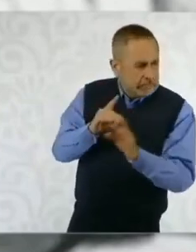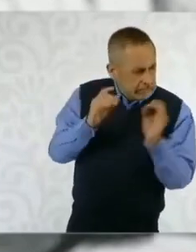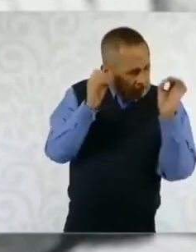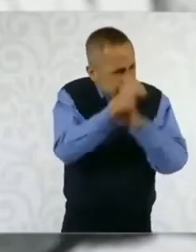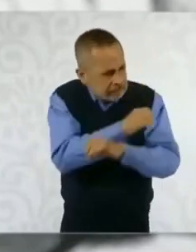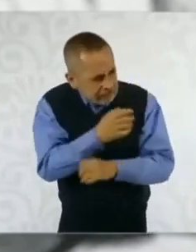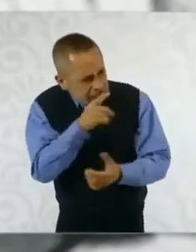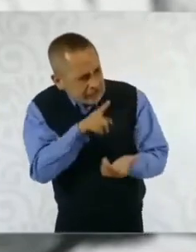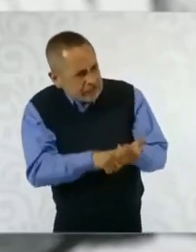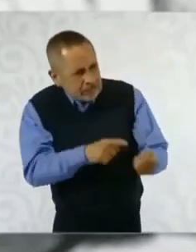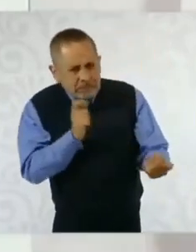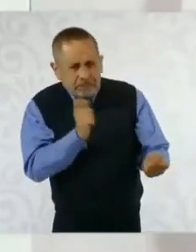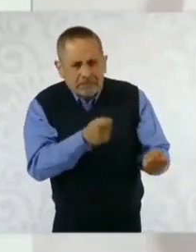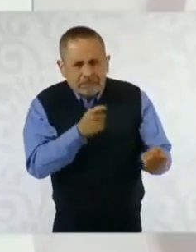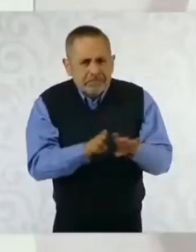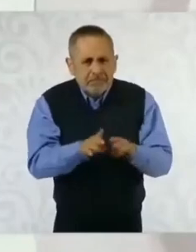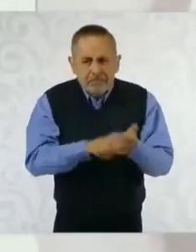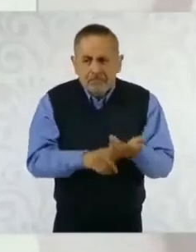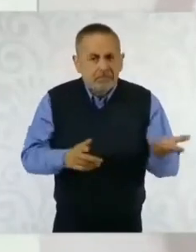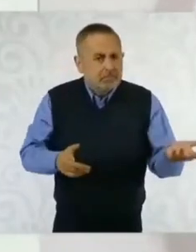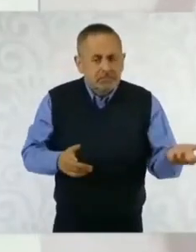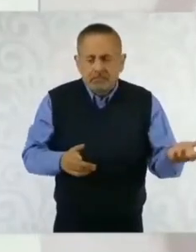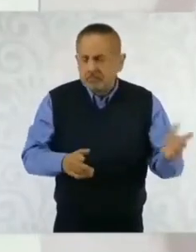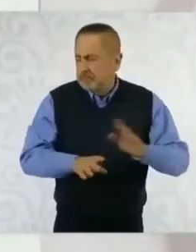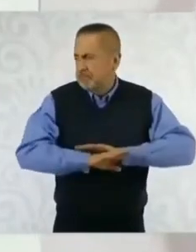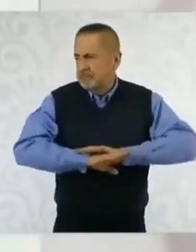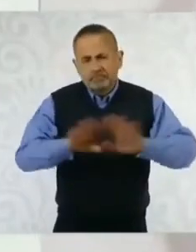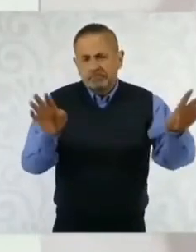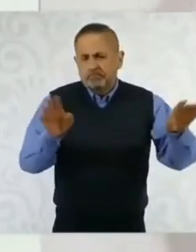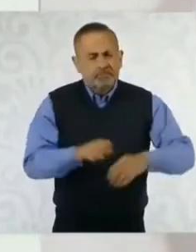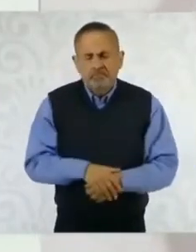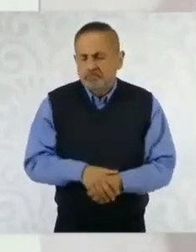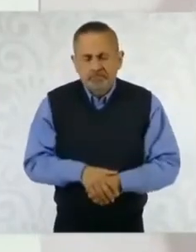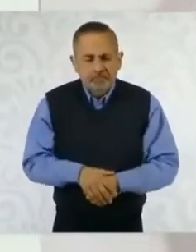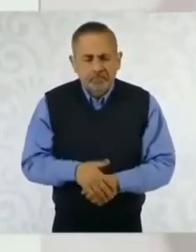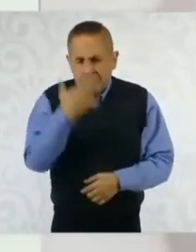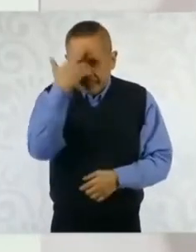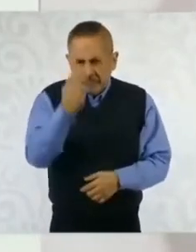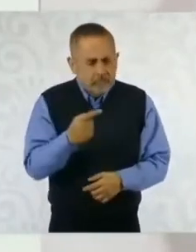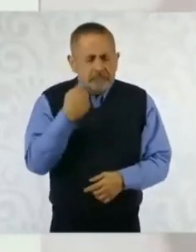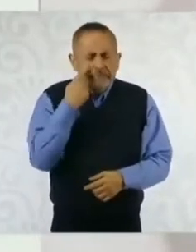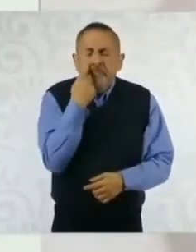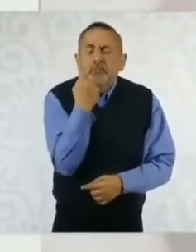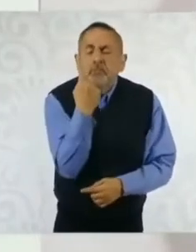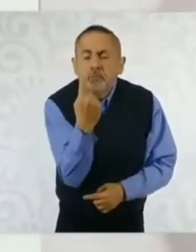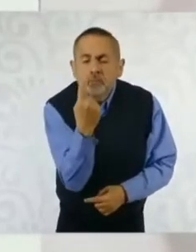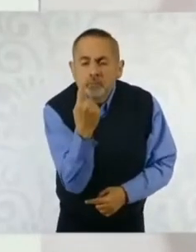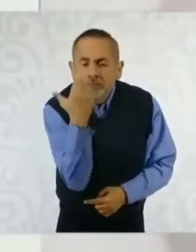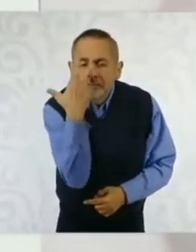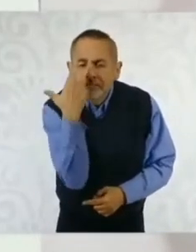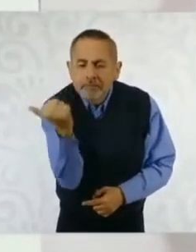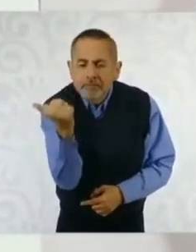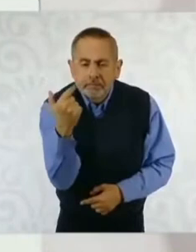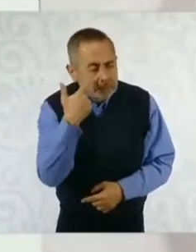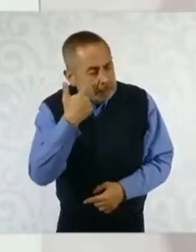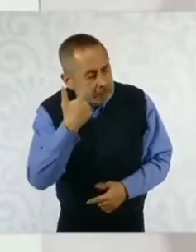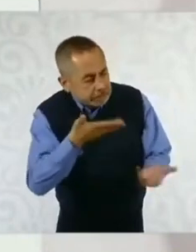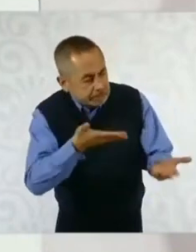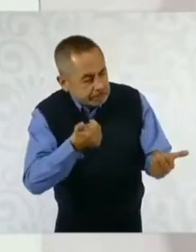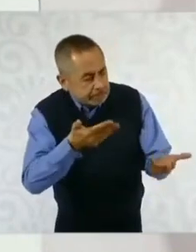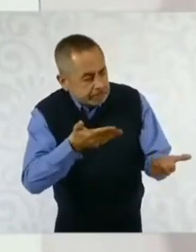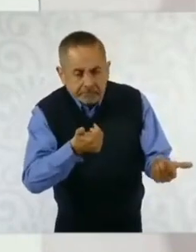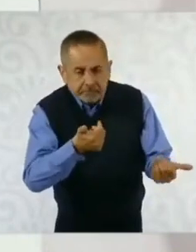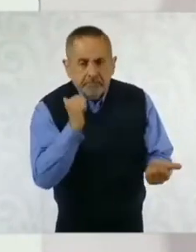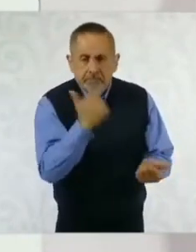Entonces, no hay argumentos. O sea, díganme un argumento que se haya dado de la